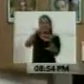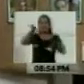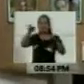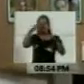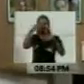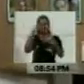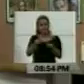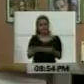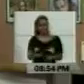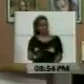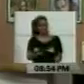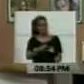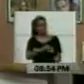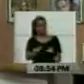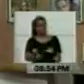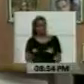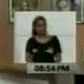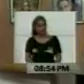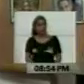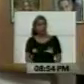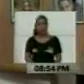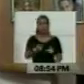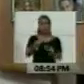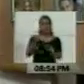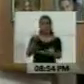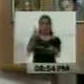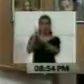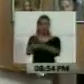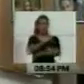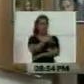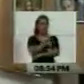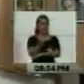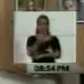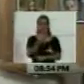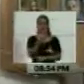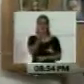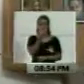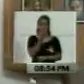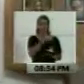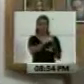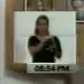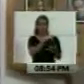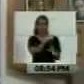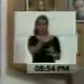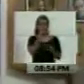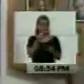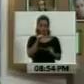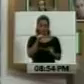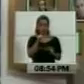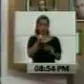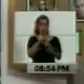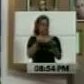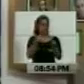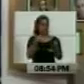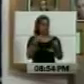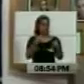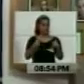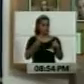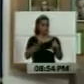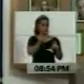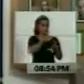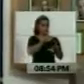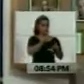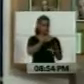que el director del hospital en una parte dice, esto es una buena donación, pero para la misión Nevado yo no me atrevería